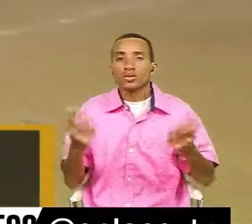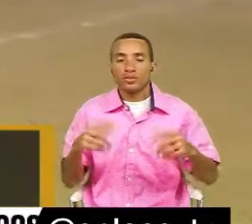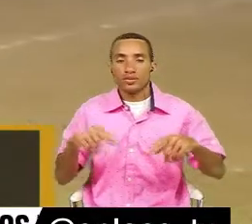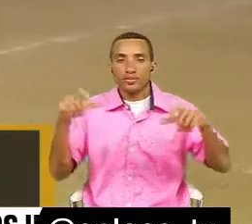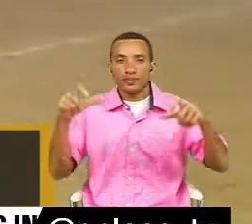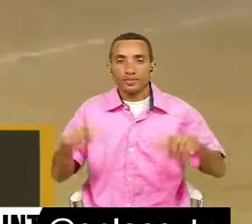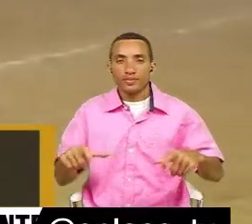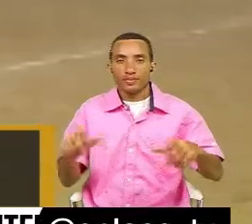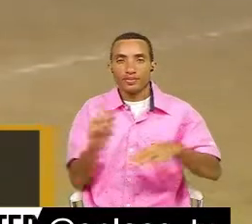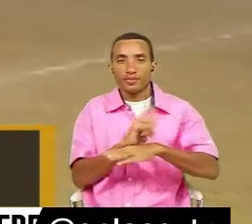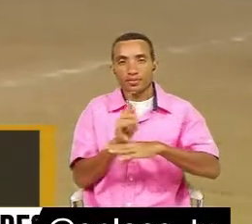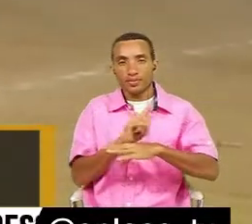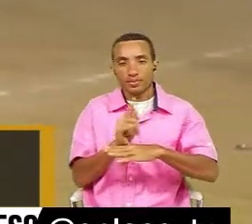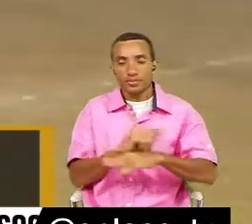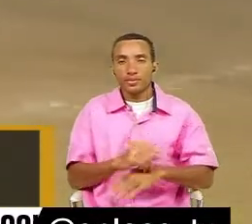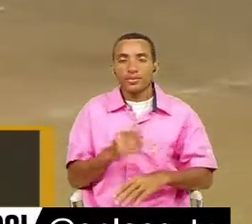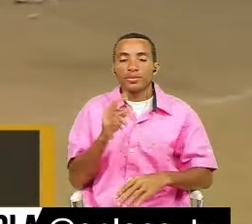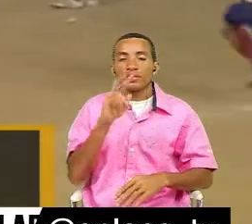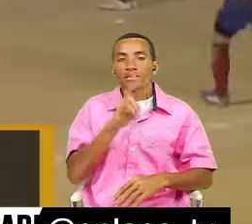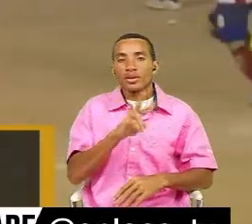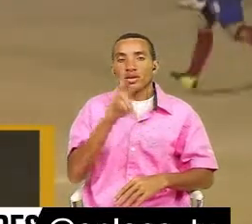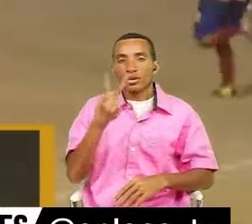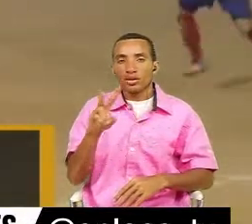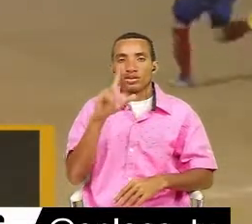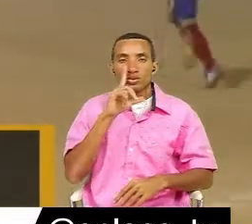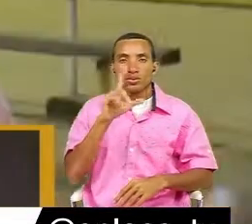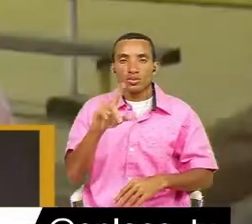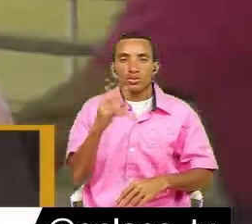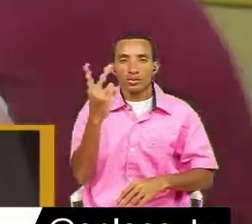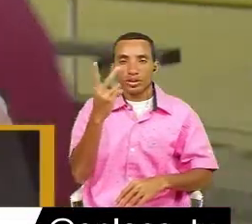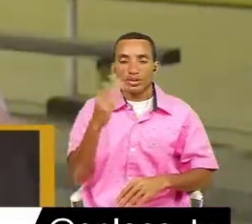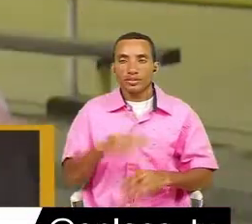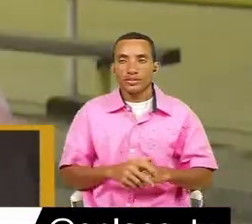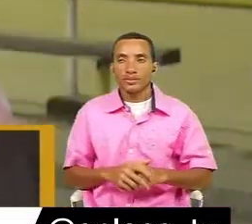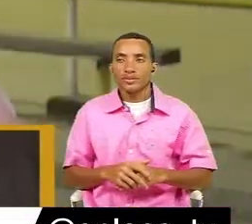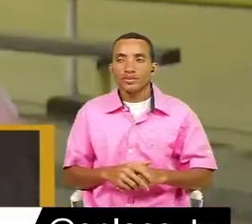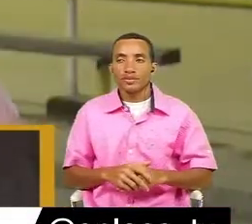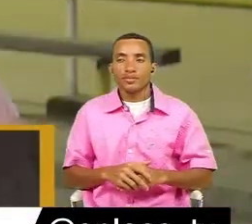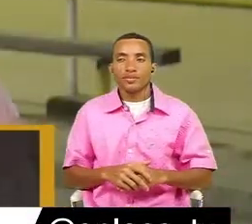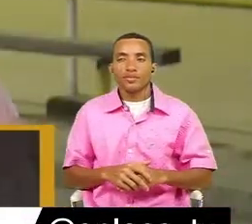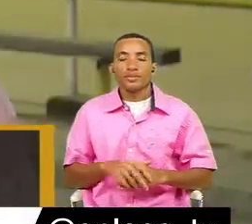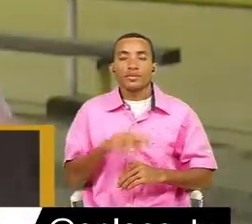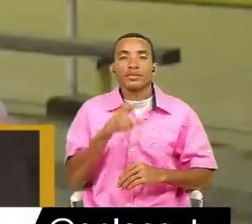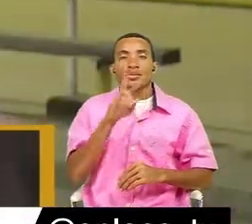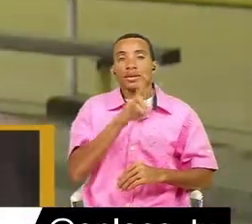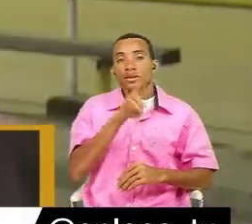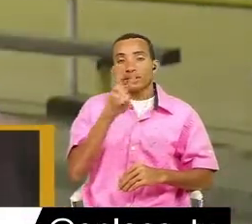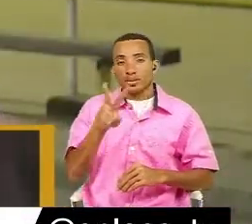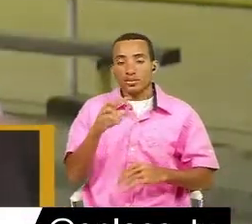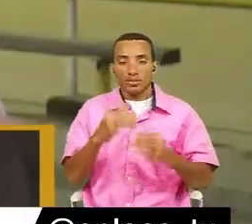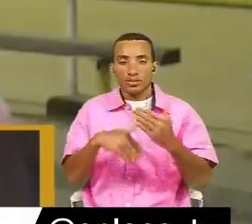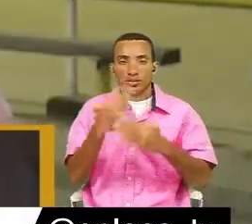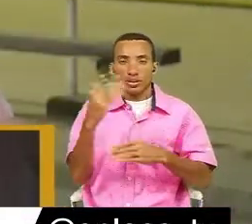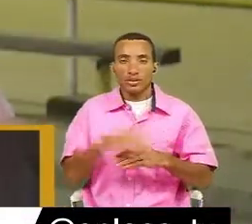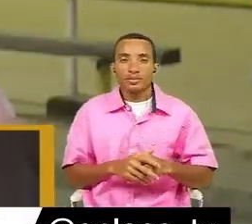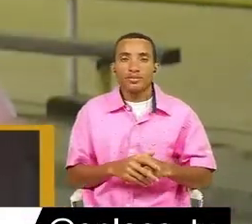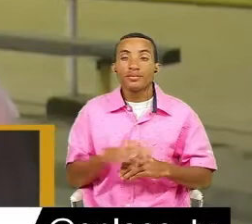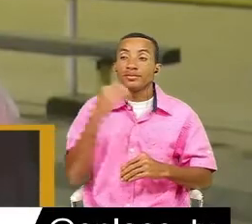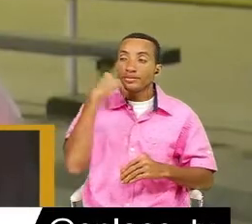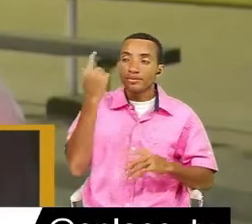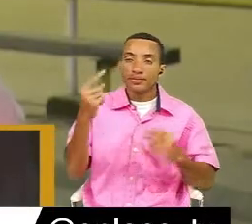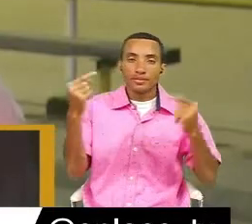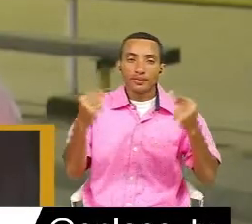próximo viernes 22 de julio está programada la inauguración. Desde que empezamos el 22 este campeonato Mayores de 50